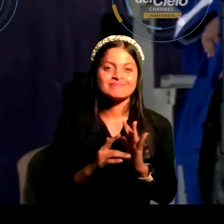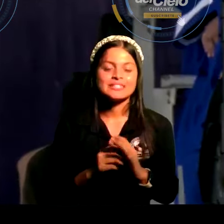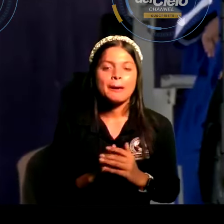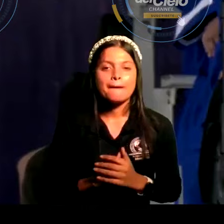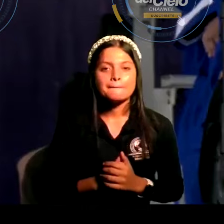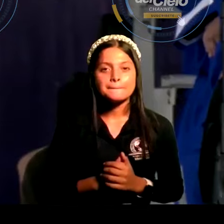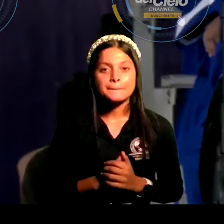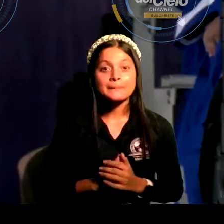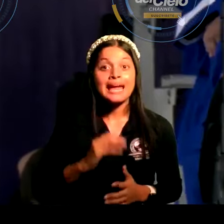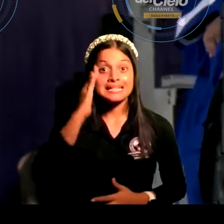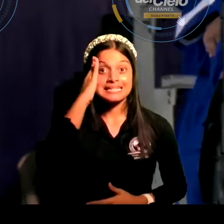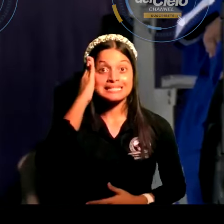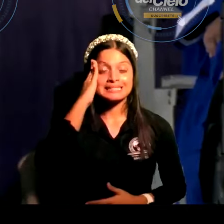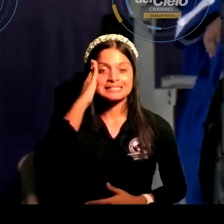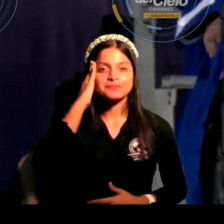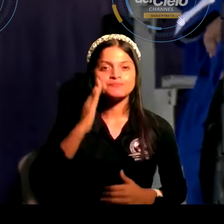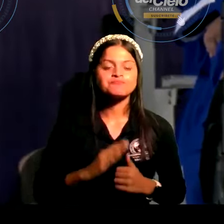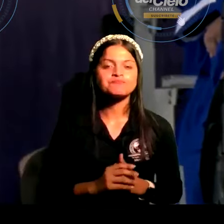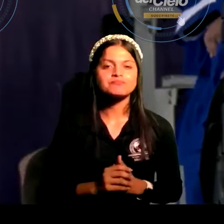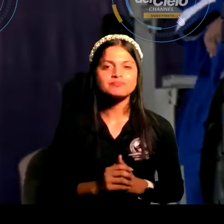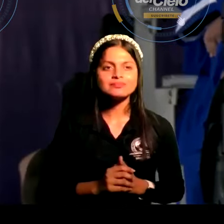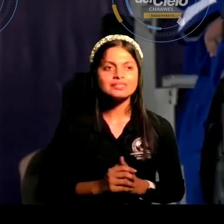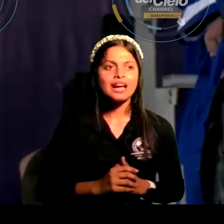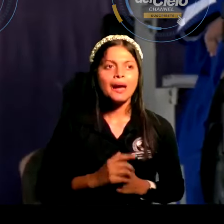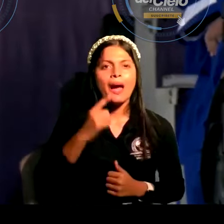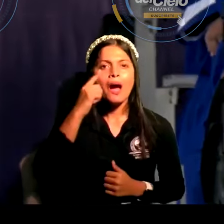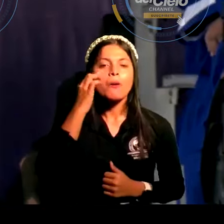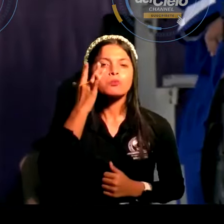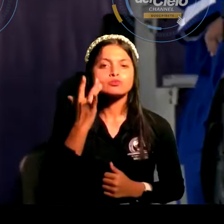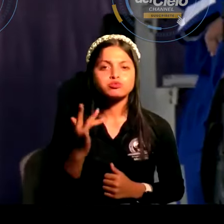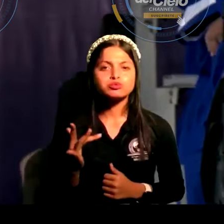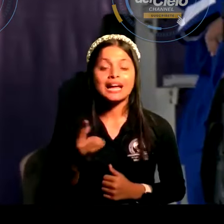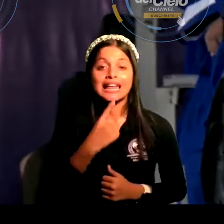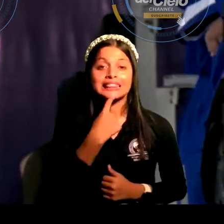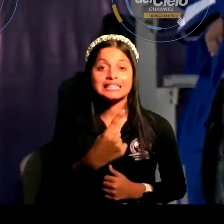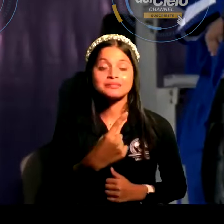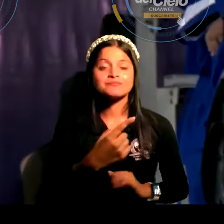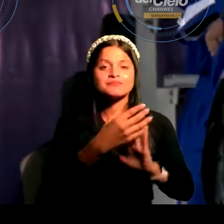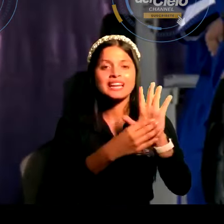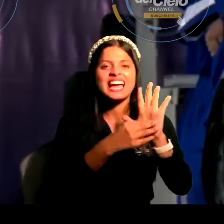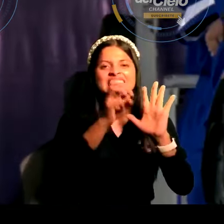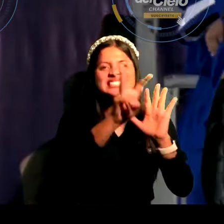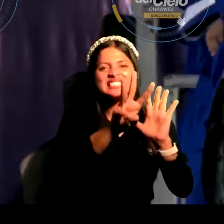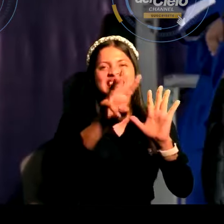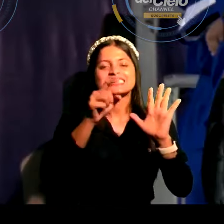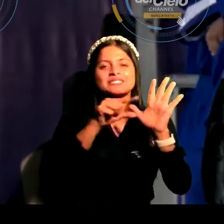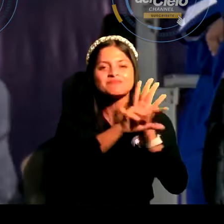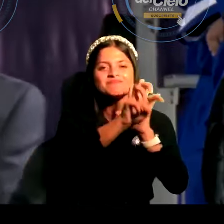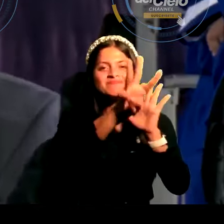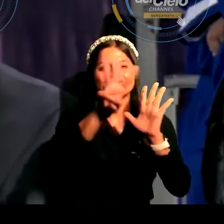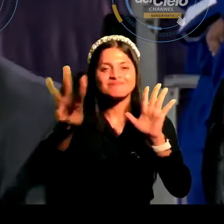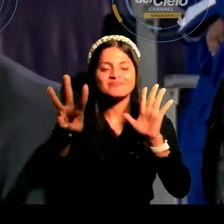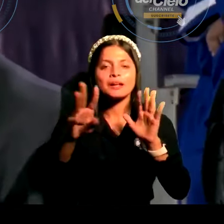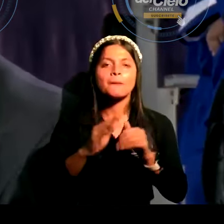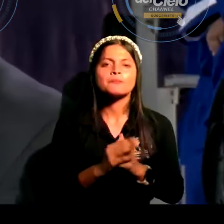¿Sabe que Lamentaciones 3:39 dice, ¿por qué se lamenta el hombre